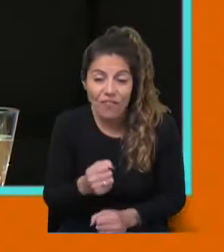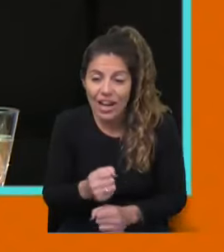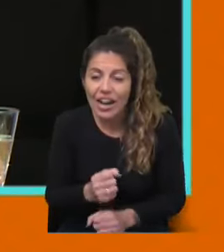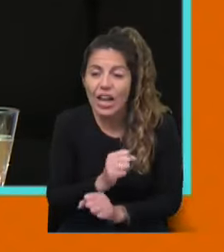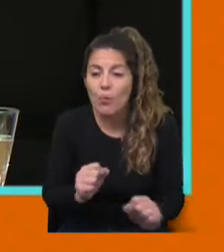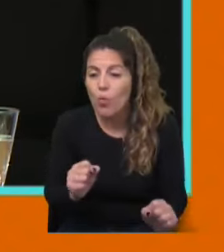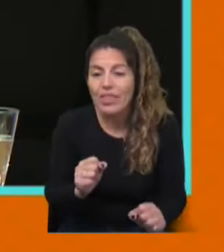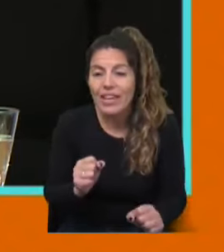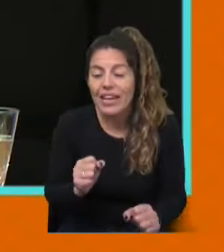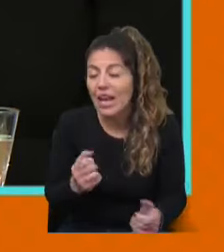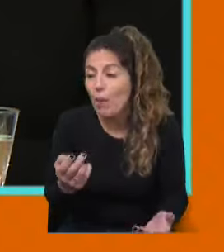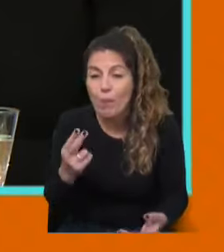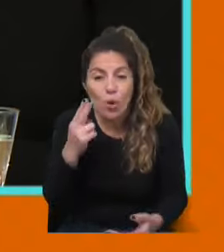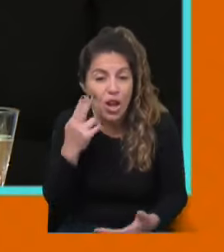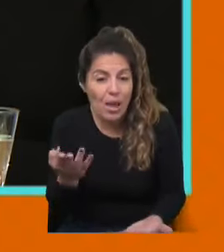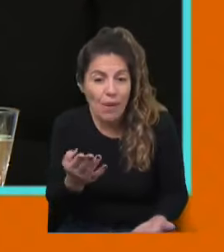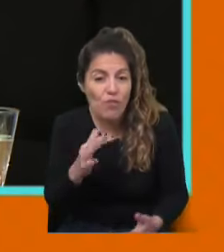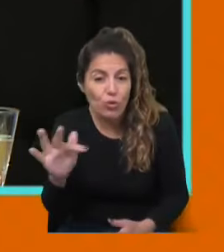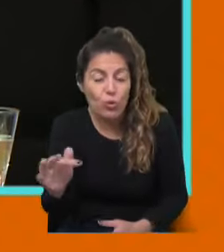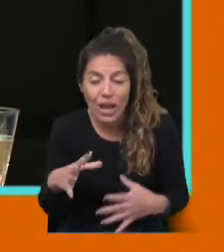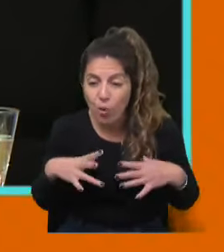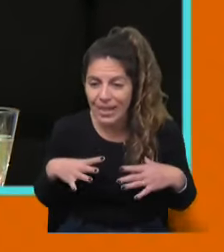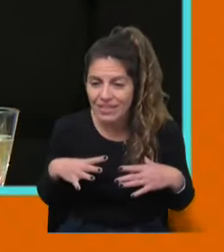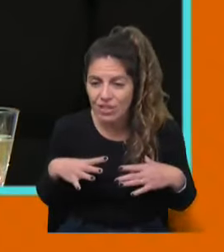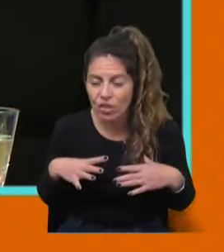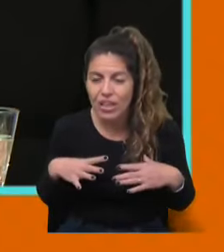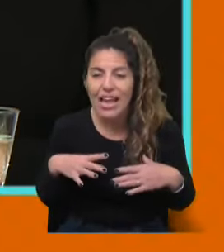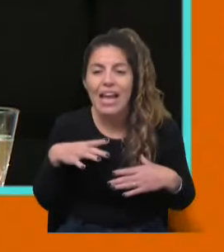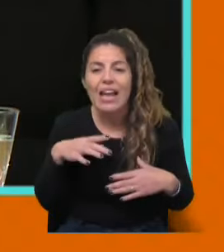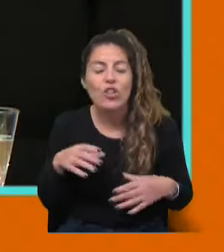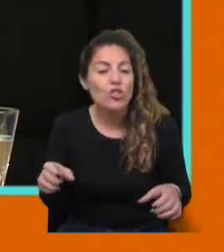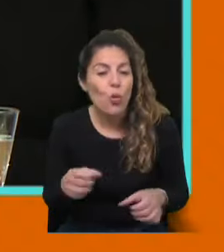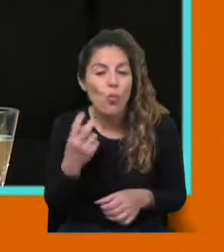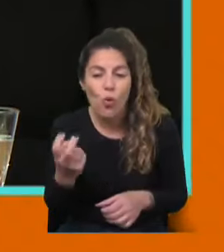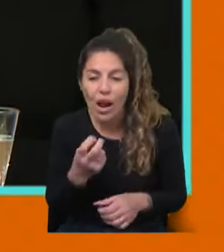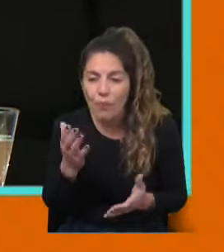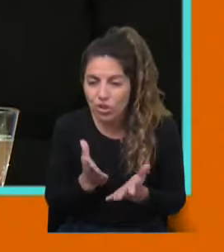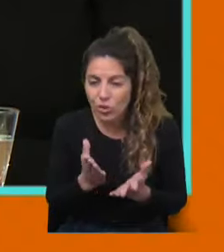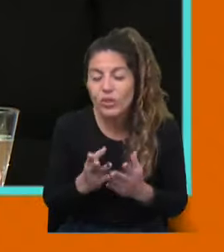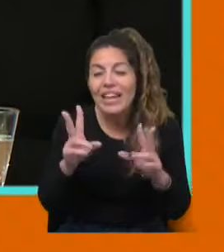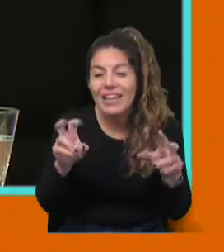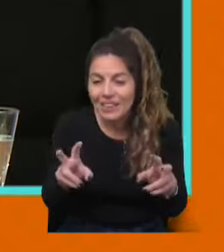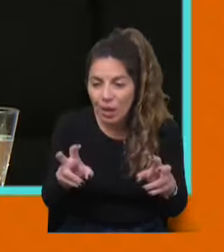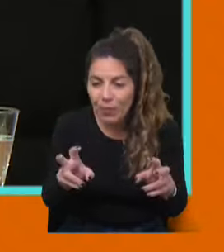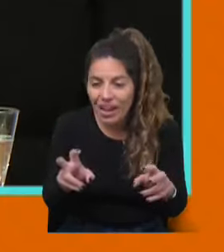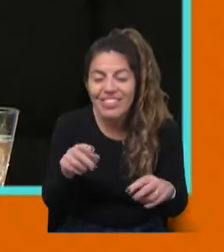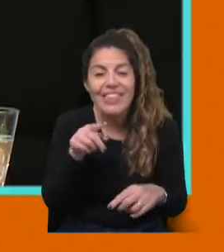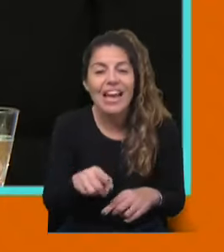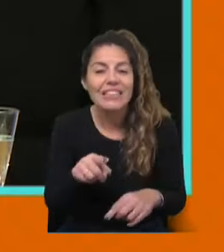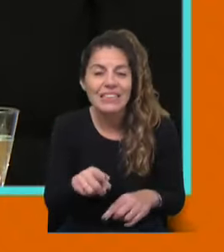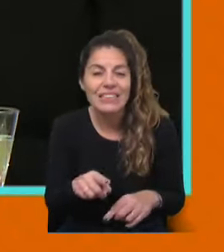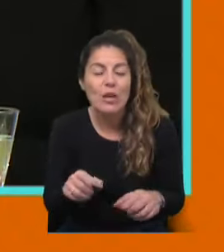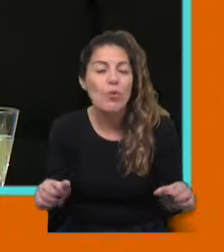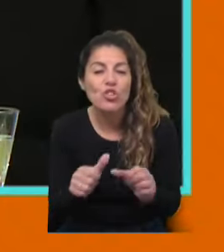estar perjudicada su futura jubilación. Entonces, hemos tratado de estudiar el tema y de ahí es que hemos